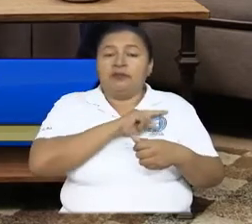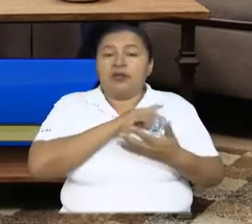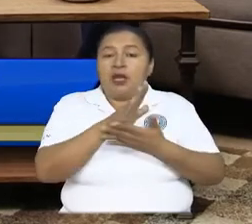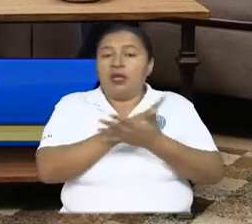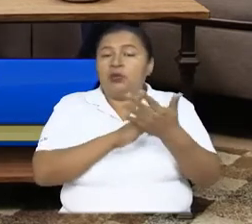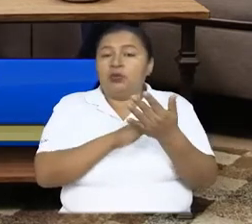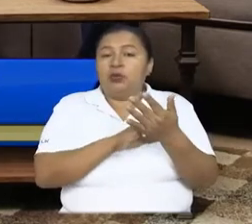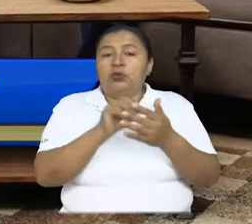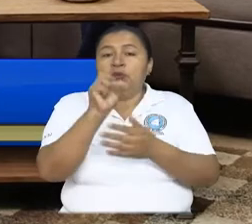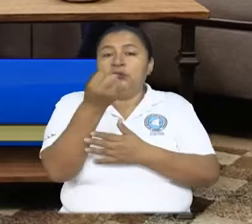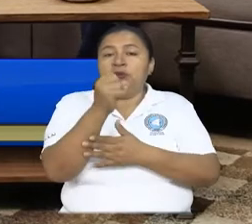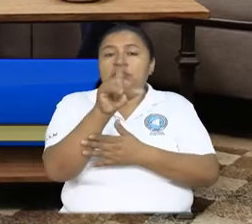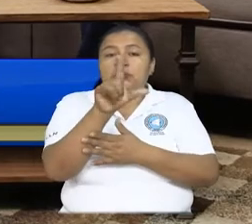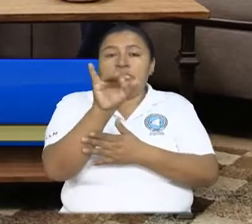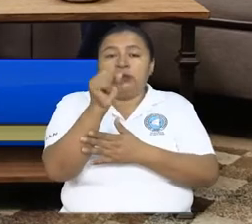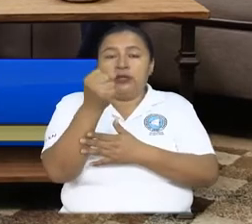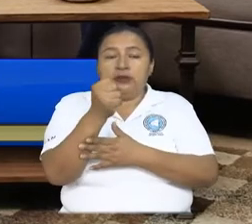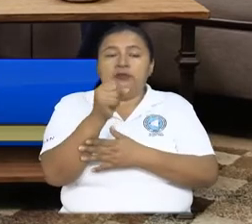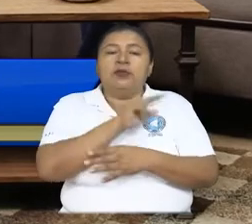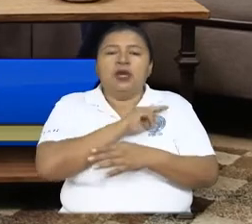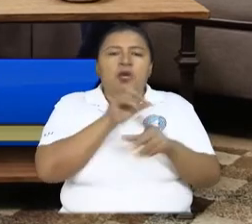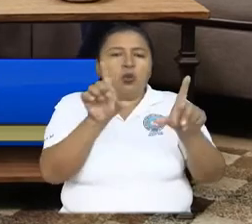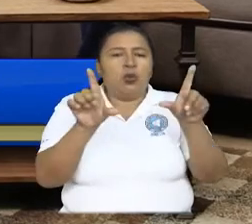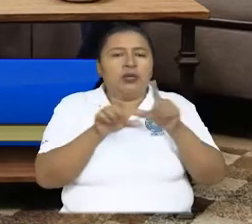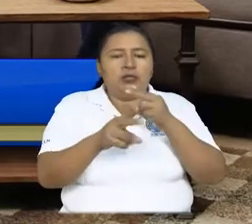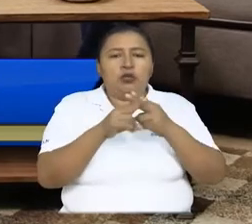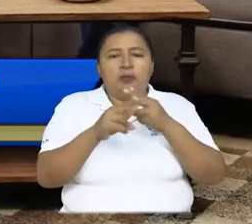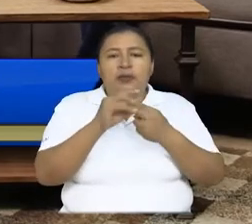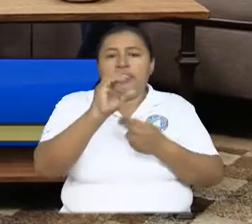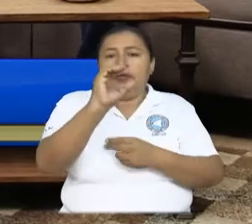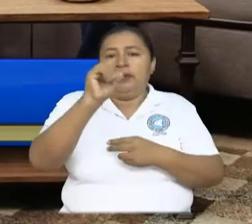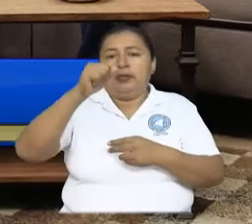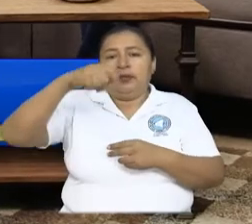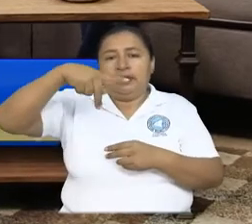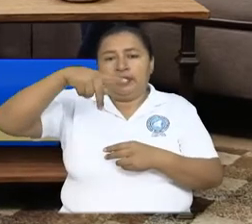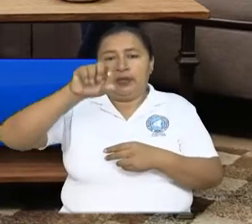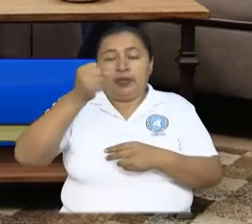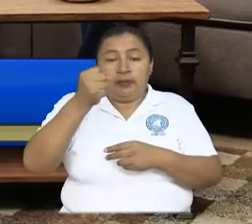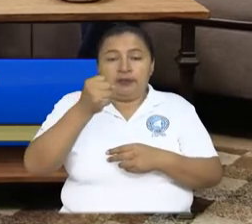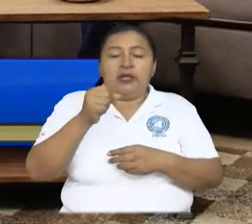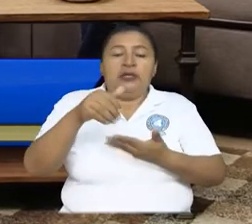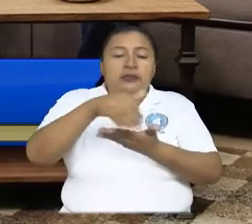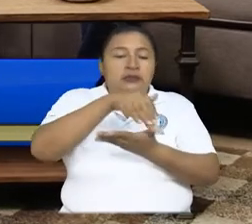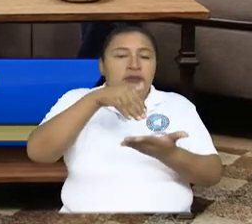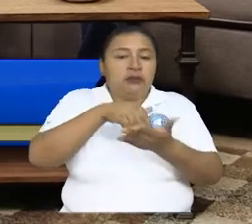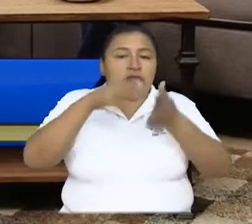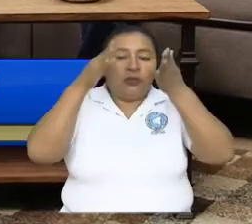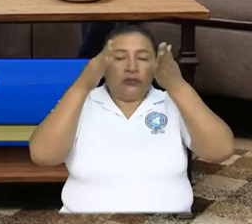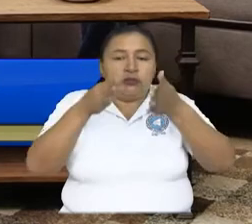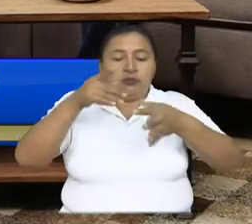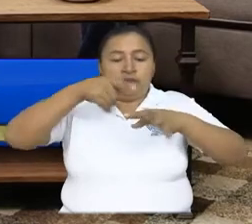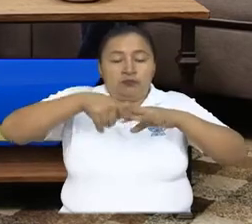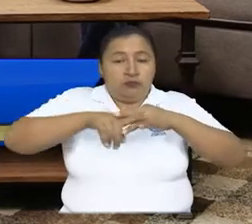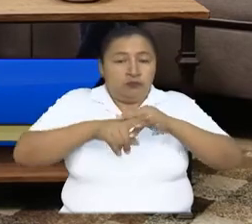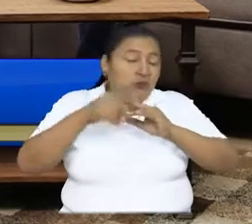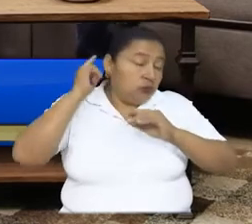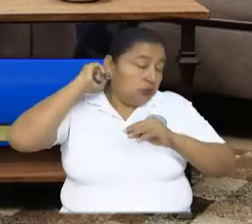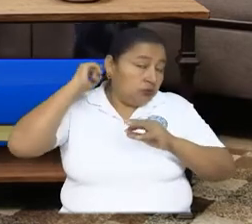lo que se llaman los cut que son los centros de atención psicosocial aunque estos centros de atención psicosocial